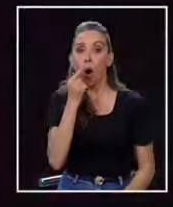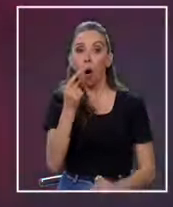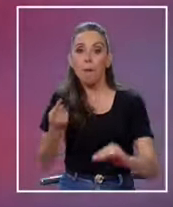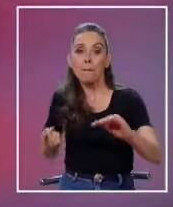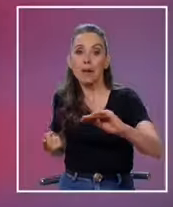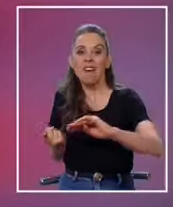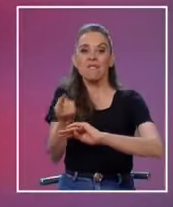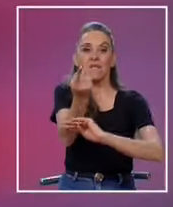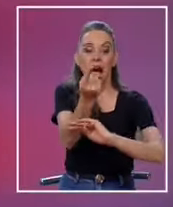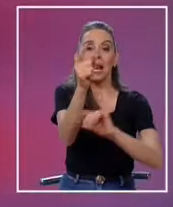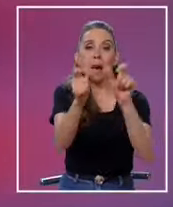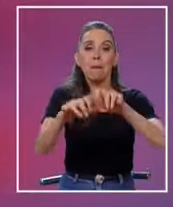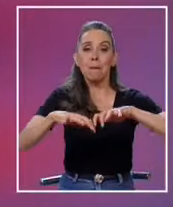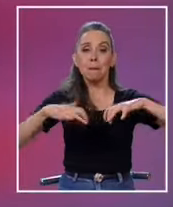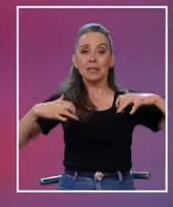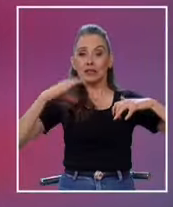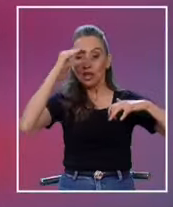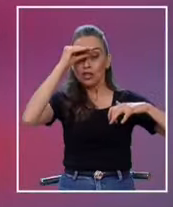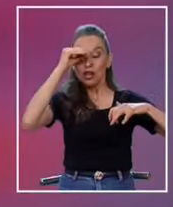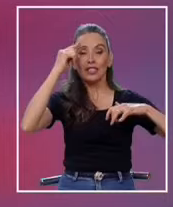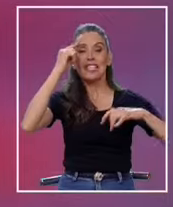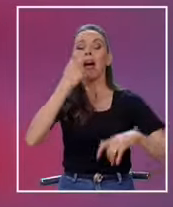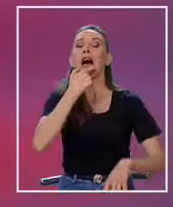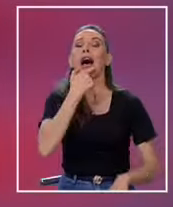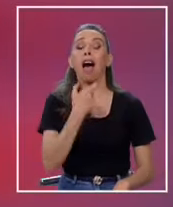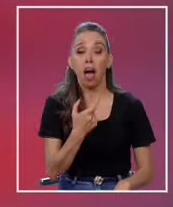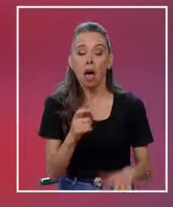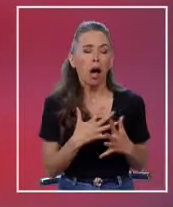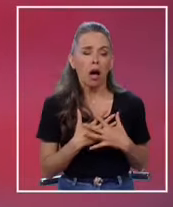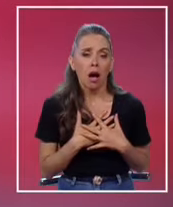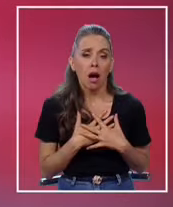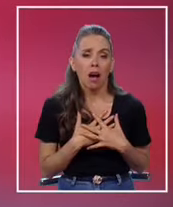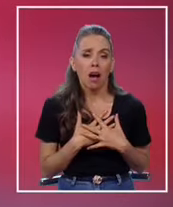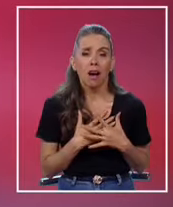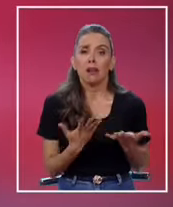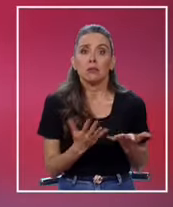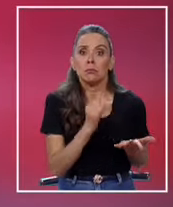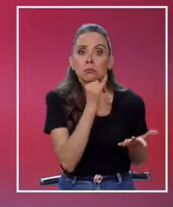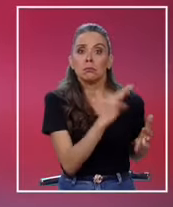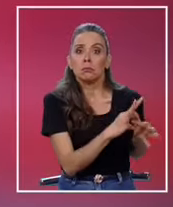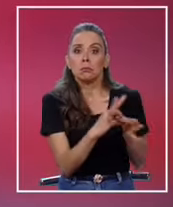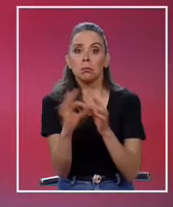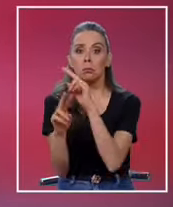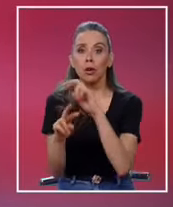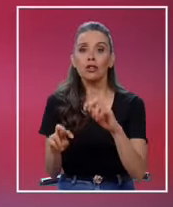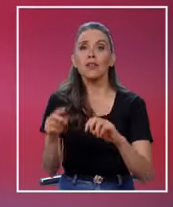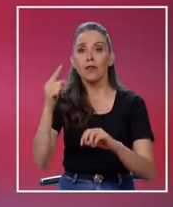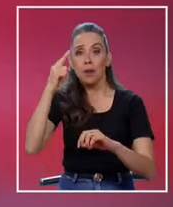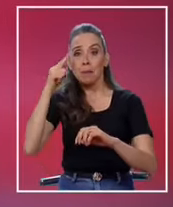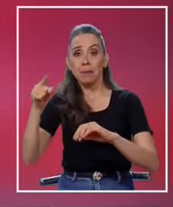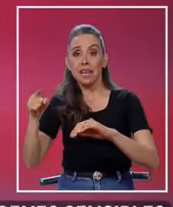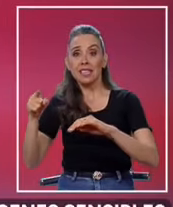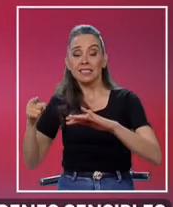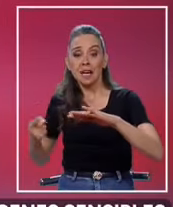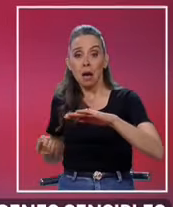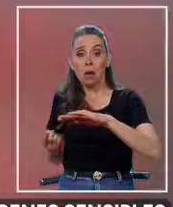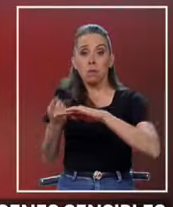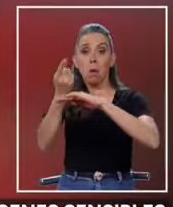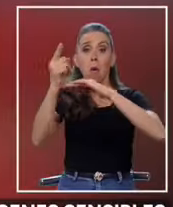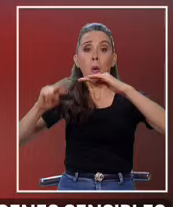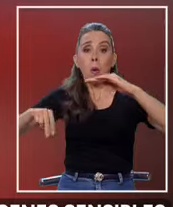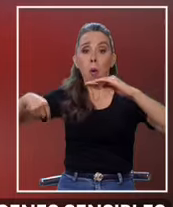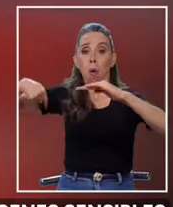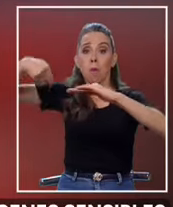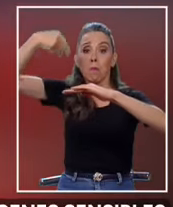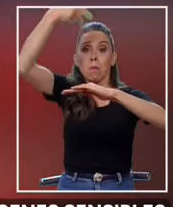bala pero el público esa noche pasó del asombro a la consternación por causas que se investigan la pirueta no alcanzó a ser completada y